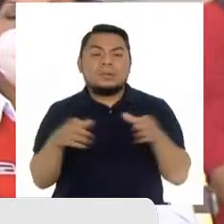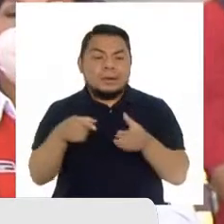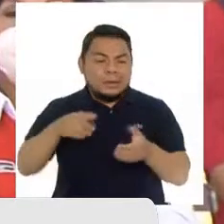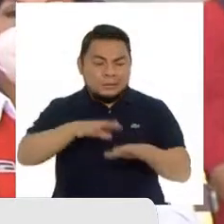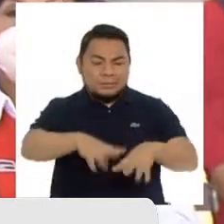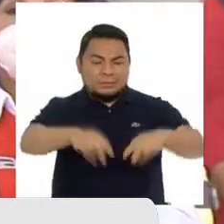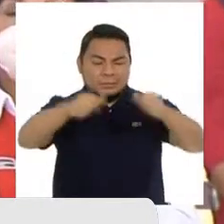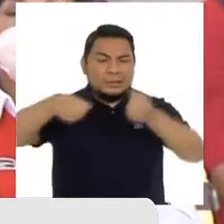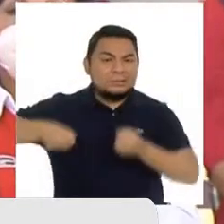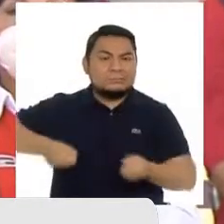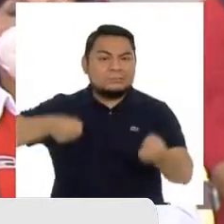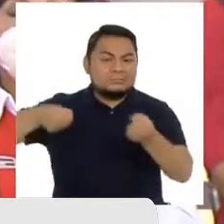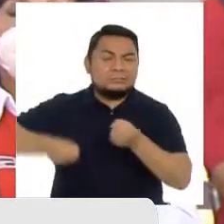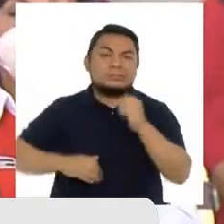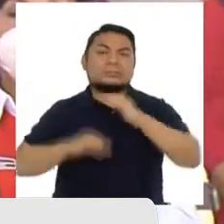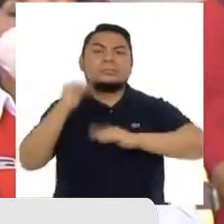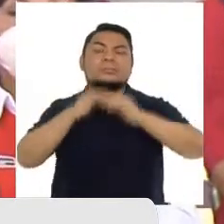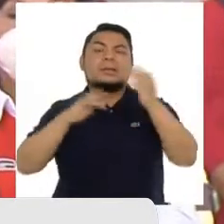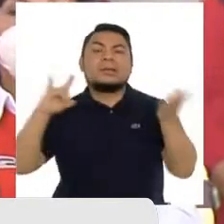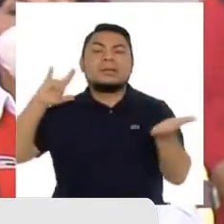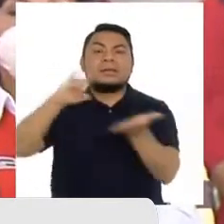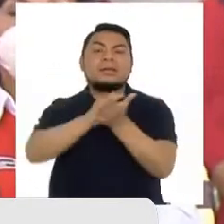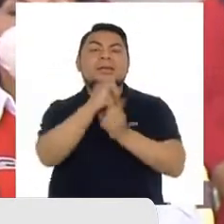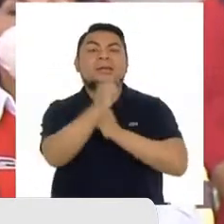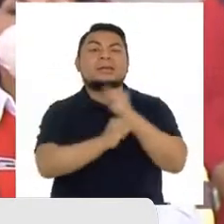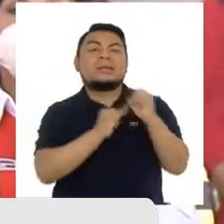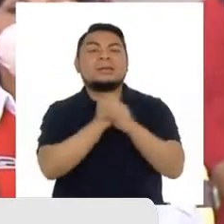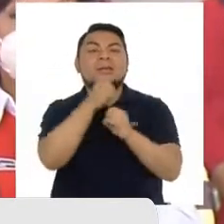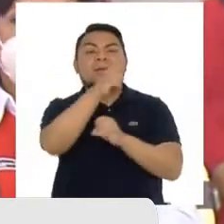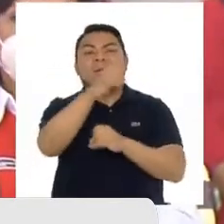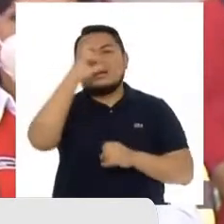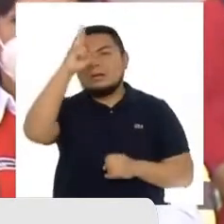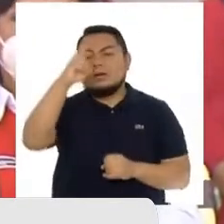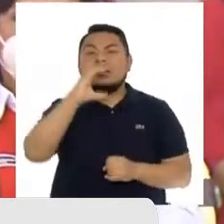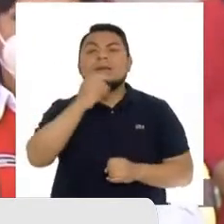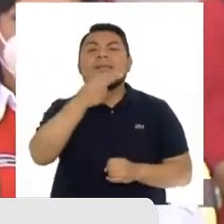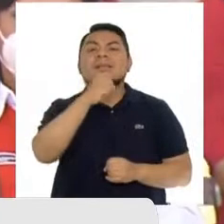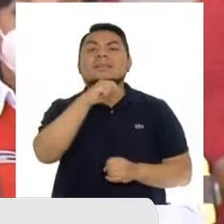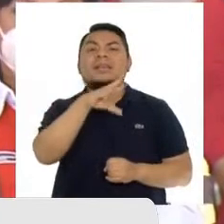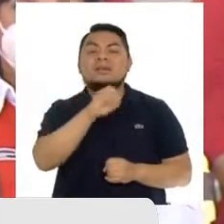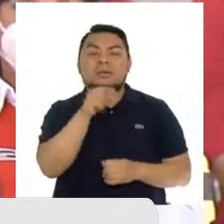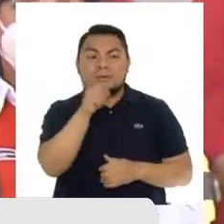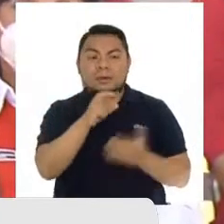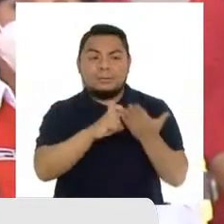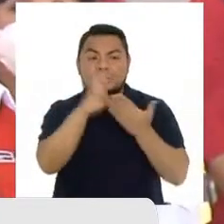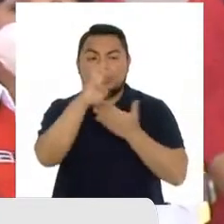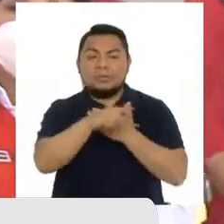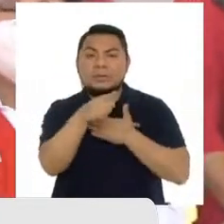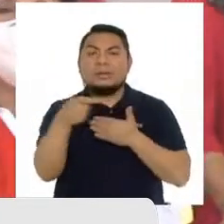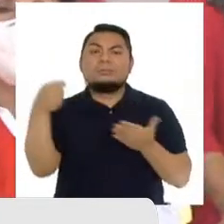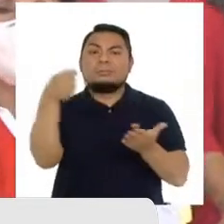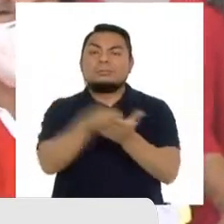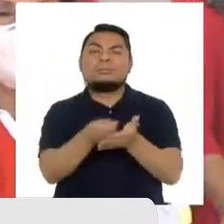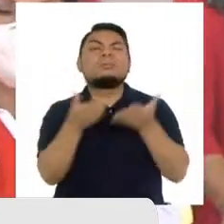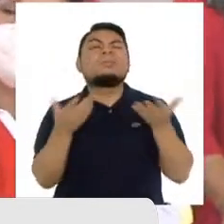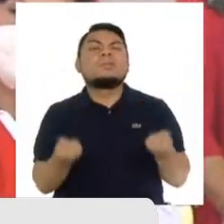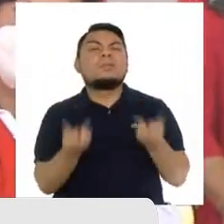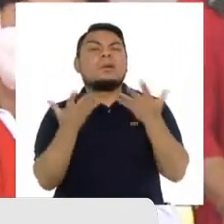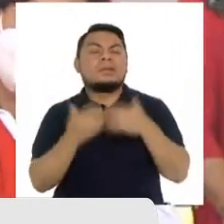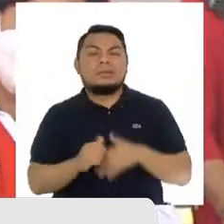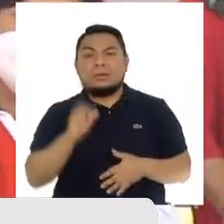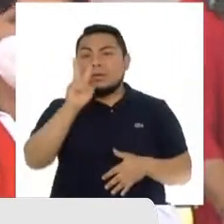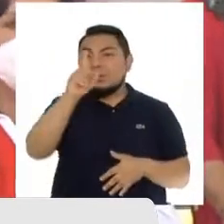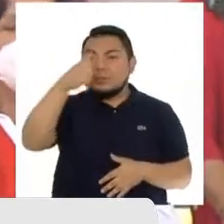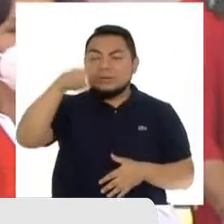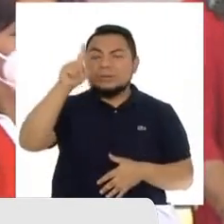para la construcción del aeropuerto internacional chincheros proyecto que demandará una inversión de 2